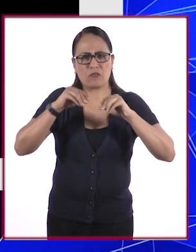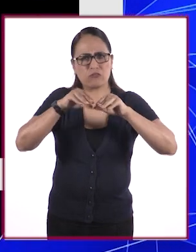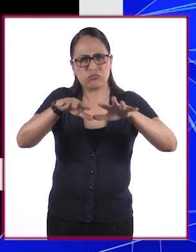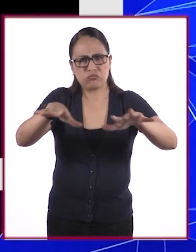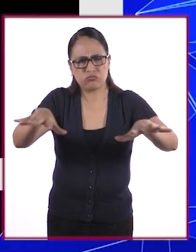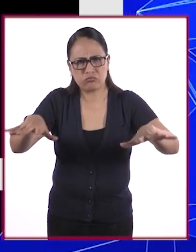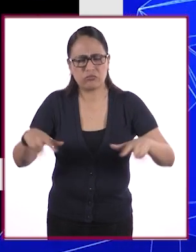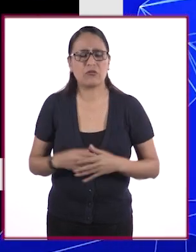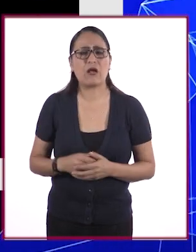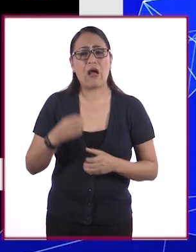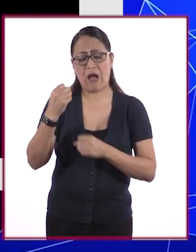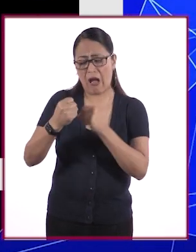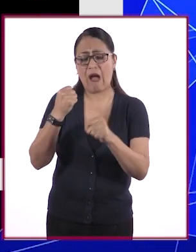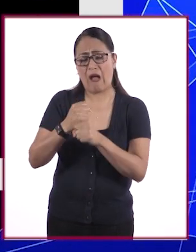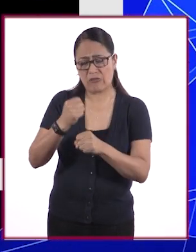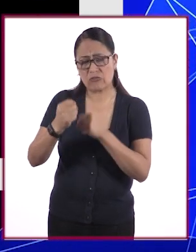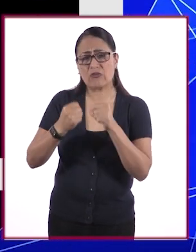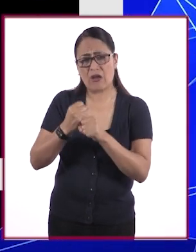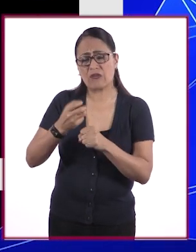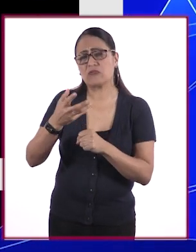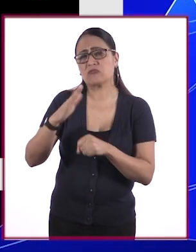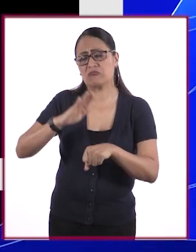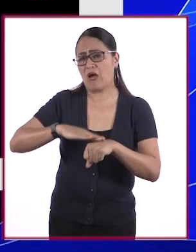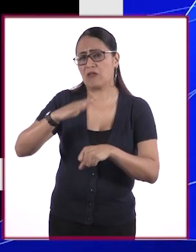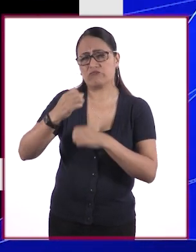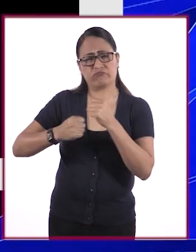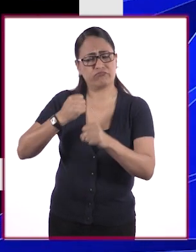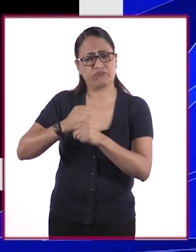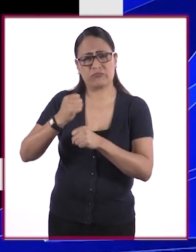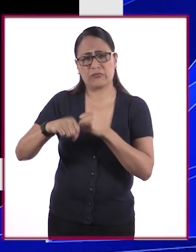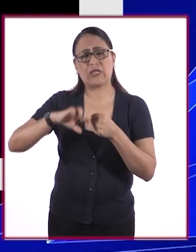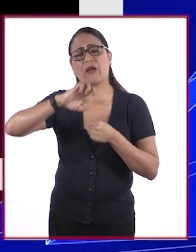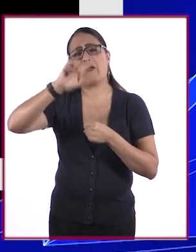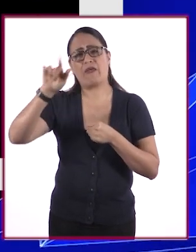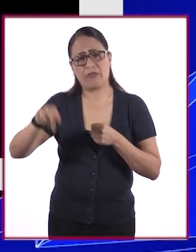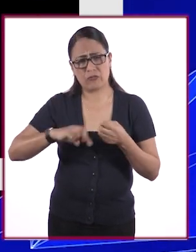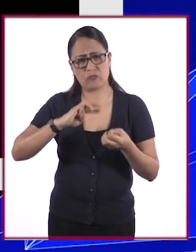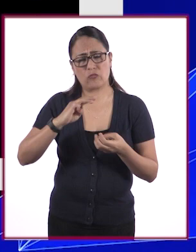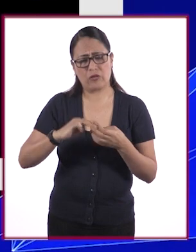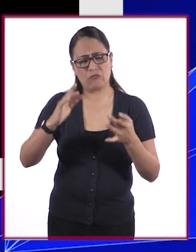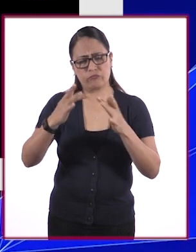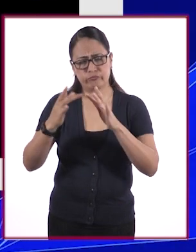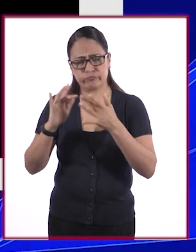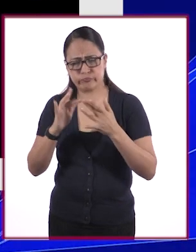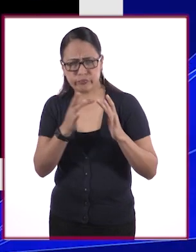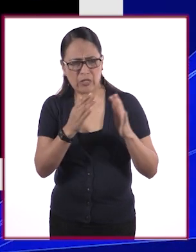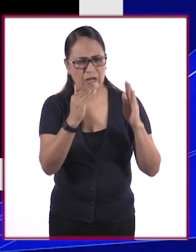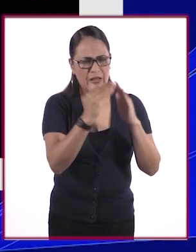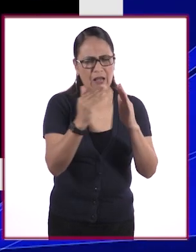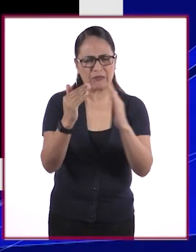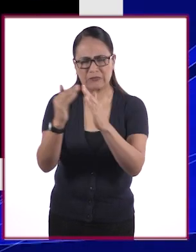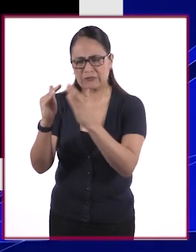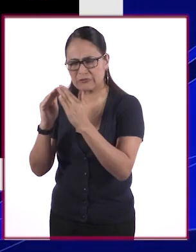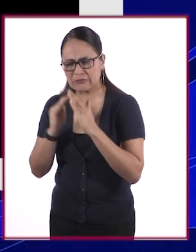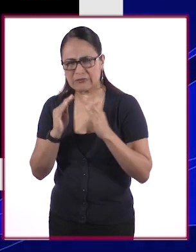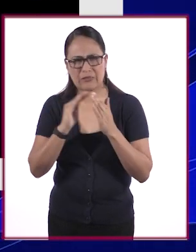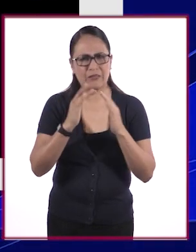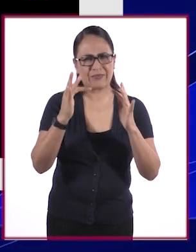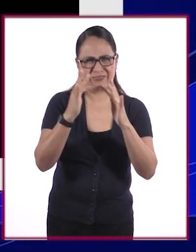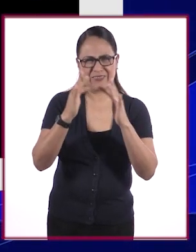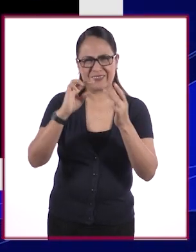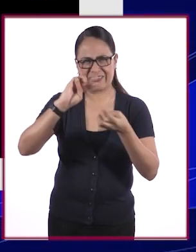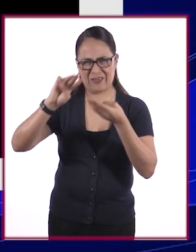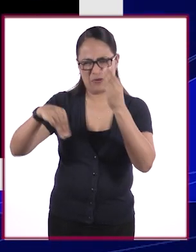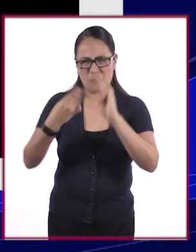tomó años, tomó varias décadas hasta que se pudo lograr la interconexión a nivel de los hogares de todo el mundo para